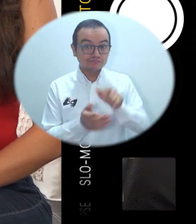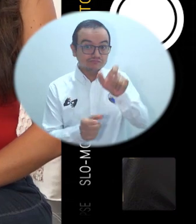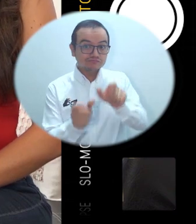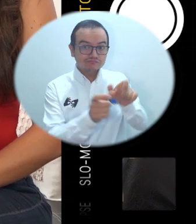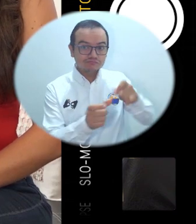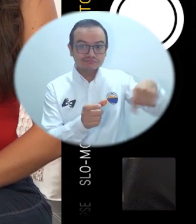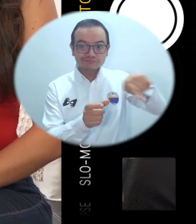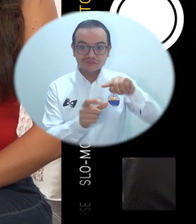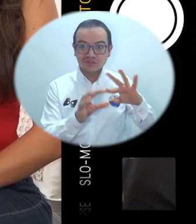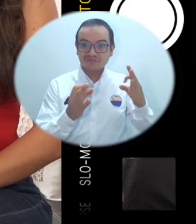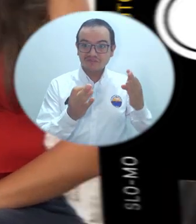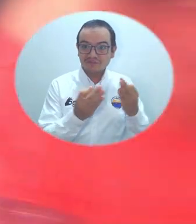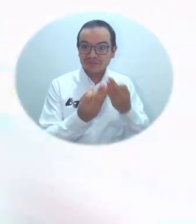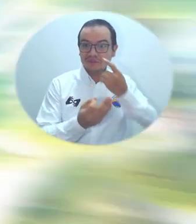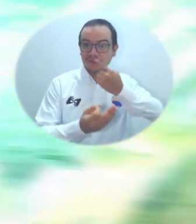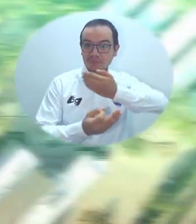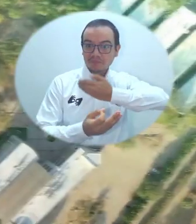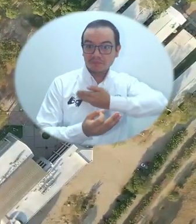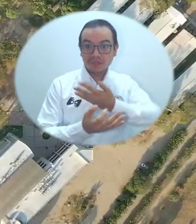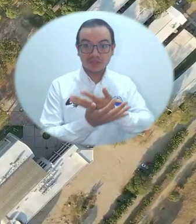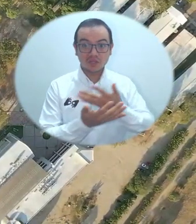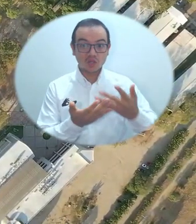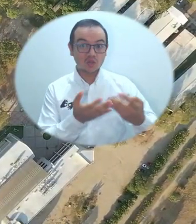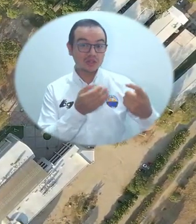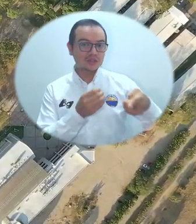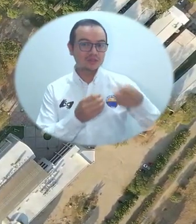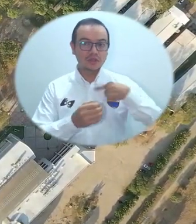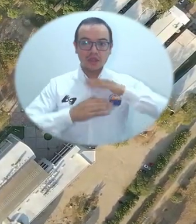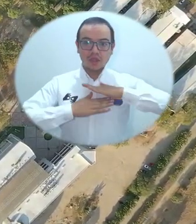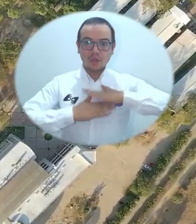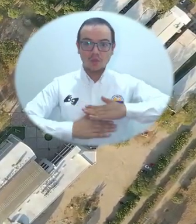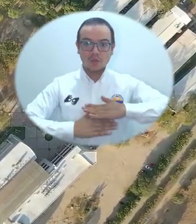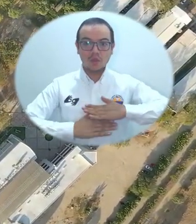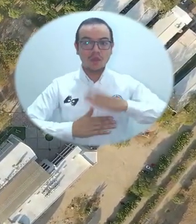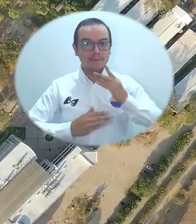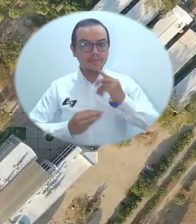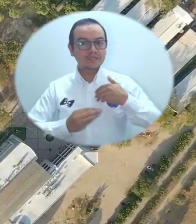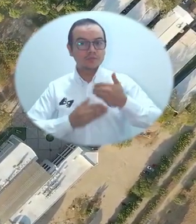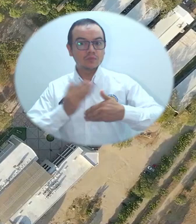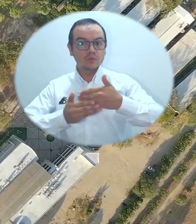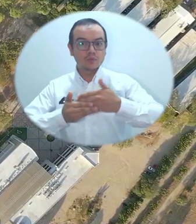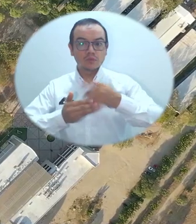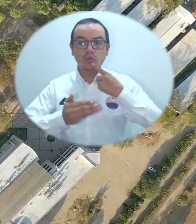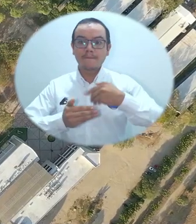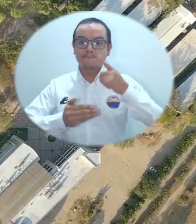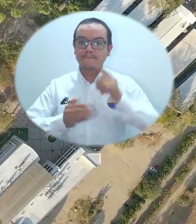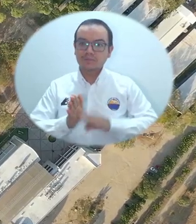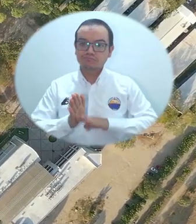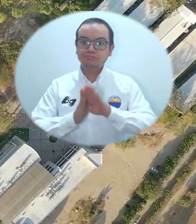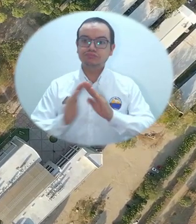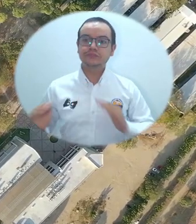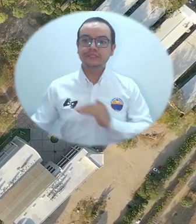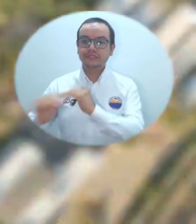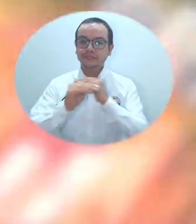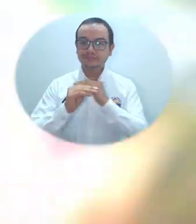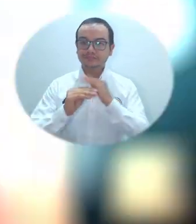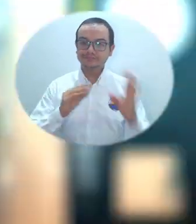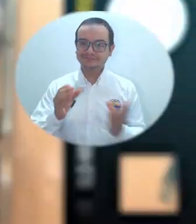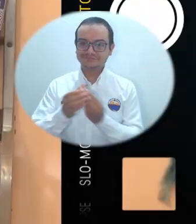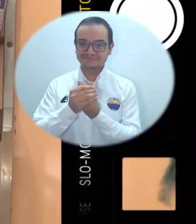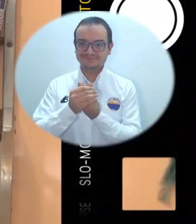de estudiantes, padres de familia y busca avanzar gradualmente hacia un modelo de matrícula más incluyente y